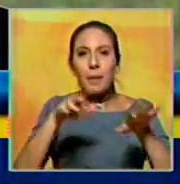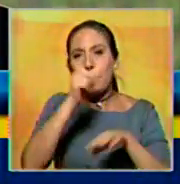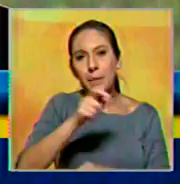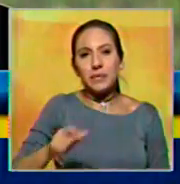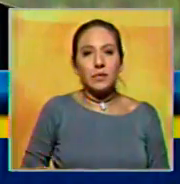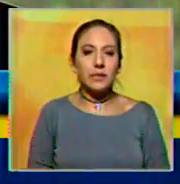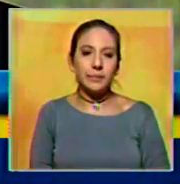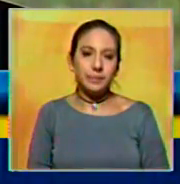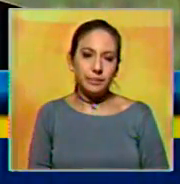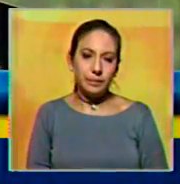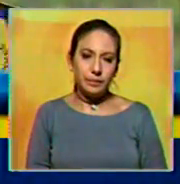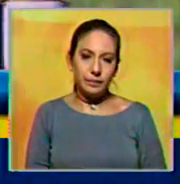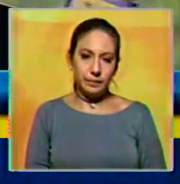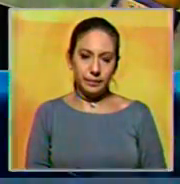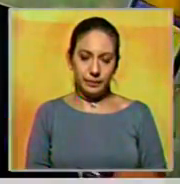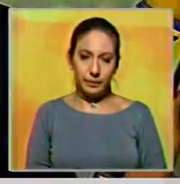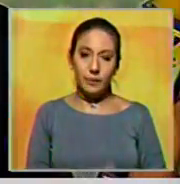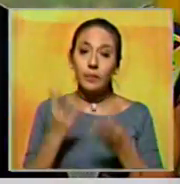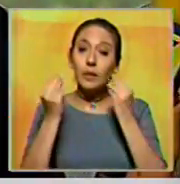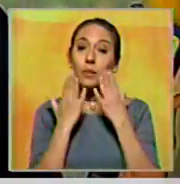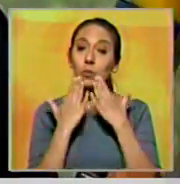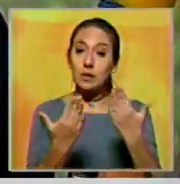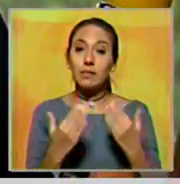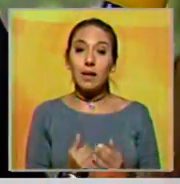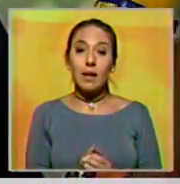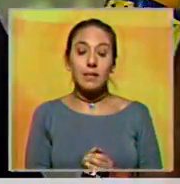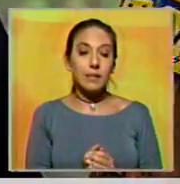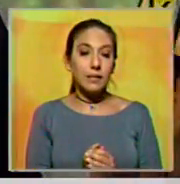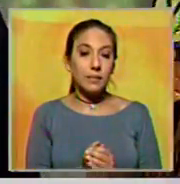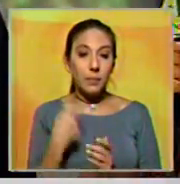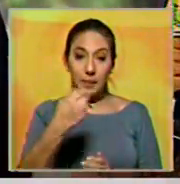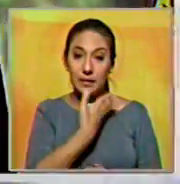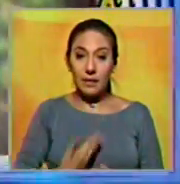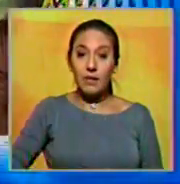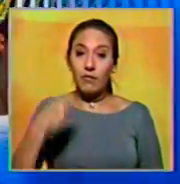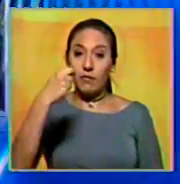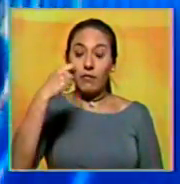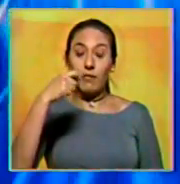pacientes. Bien, muchísimas gracias entonces al presidente de la Federación Médica